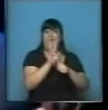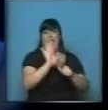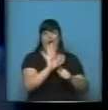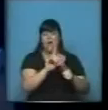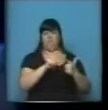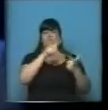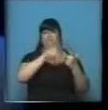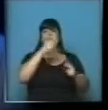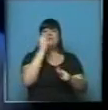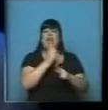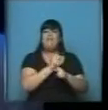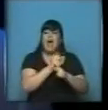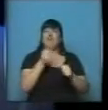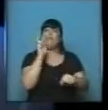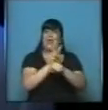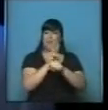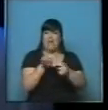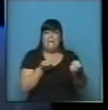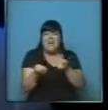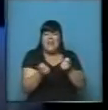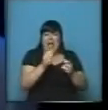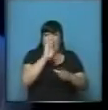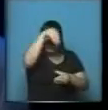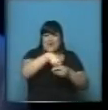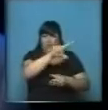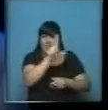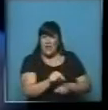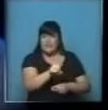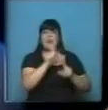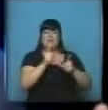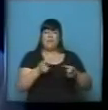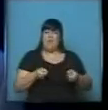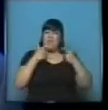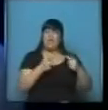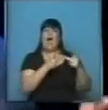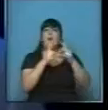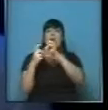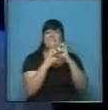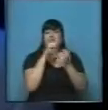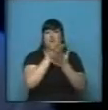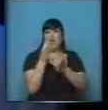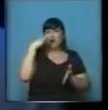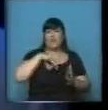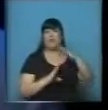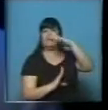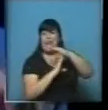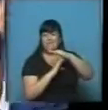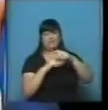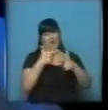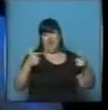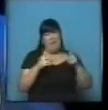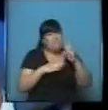desde el trabajo para cuidar el mercado interno y garantizar paritarias libres sin techo. A nuestros